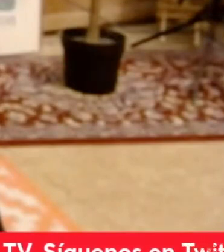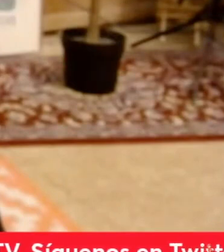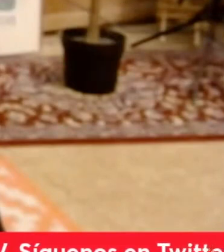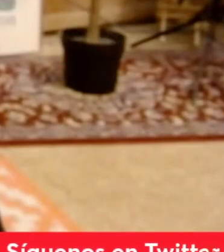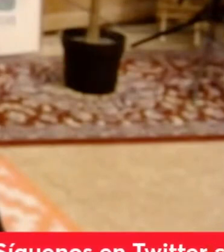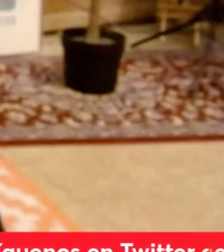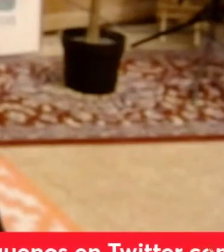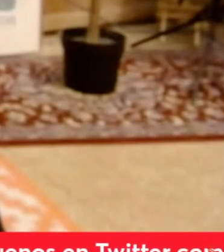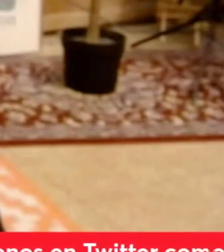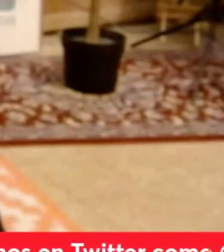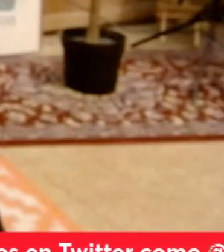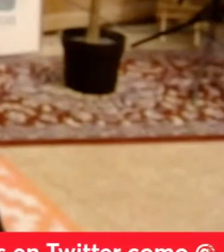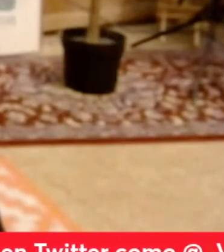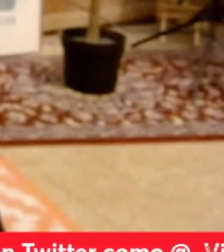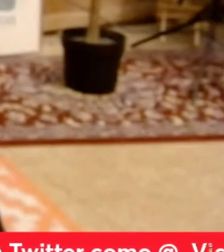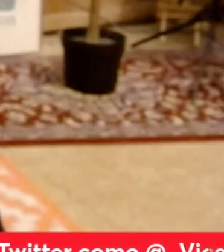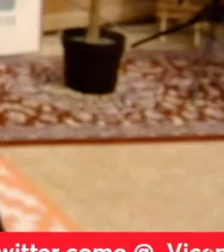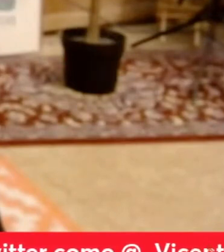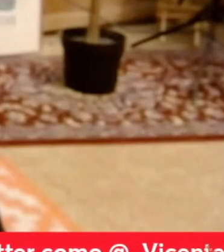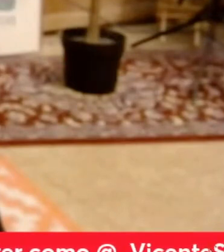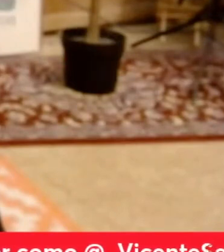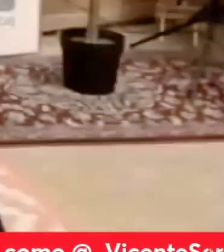le apostamos siempre al progreso.